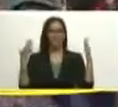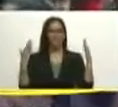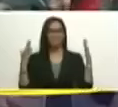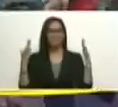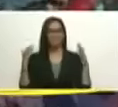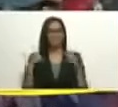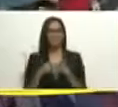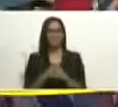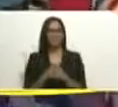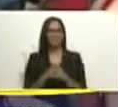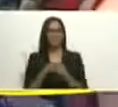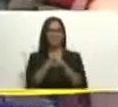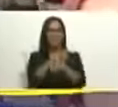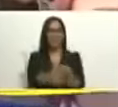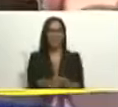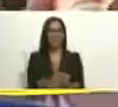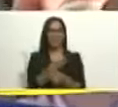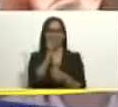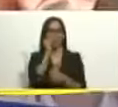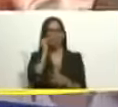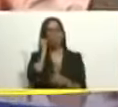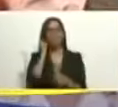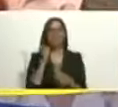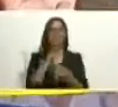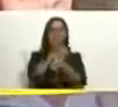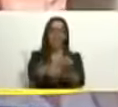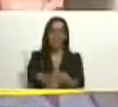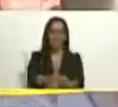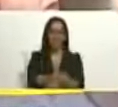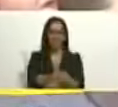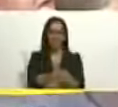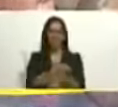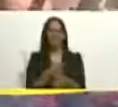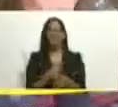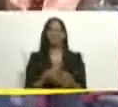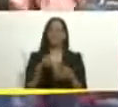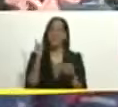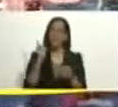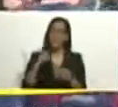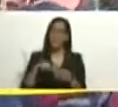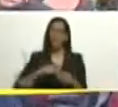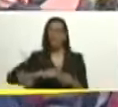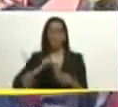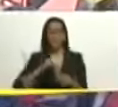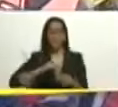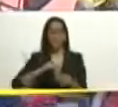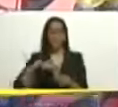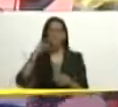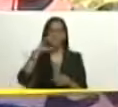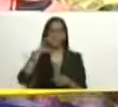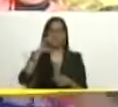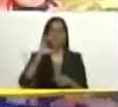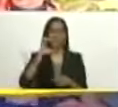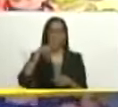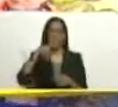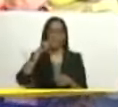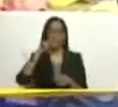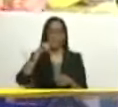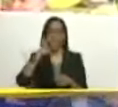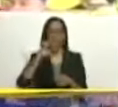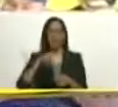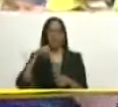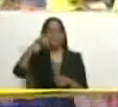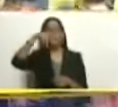Y a las graduandas, a los graduandos y a los funcionarios de 6CPC,